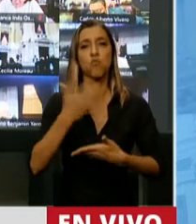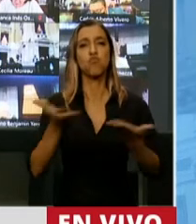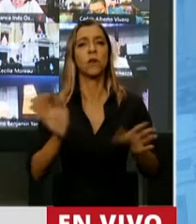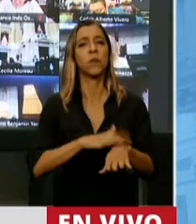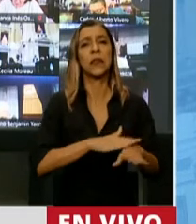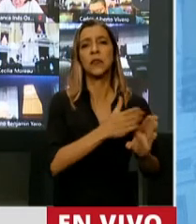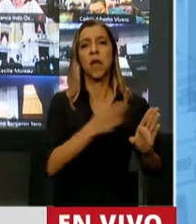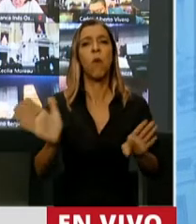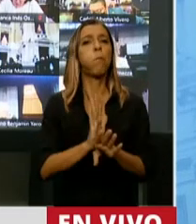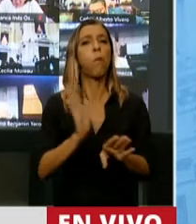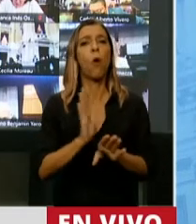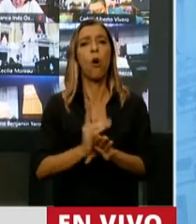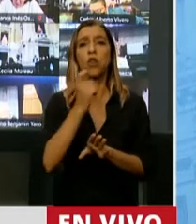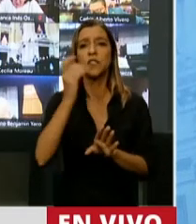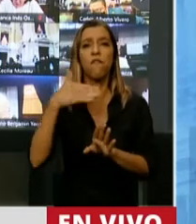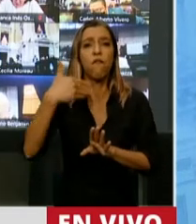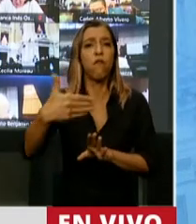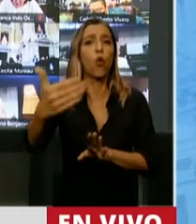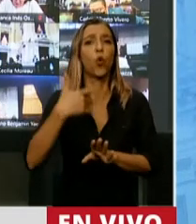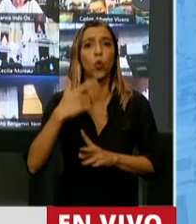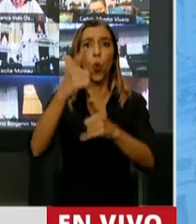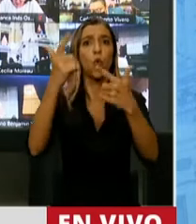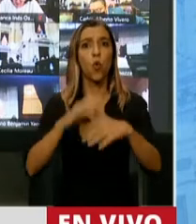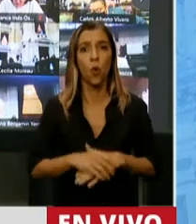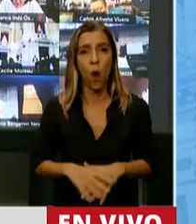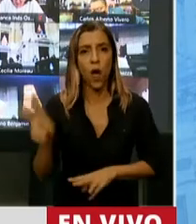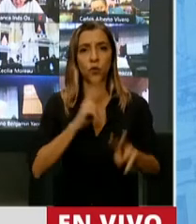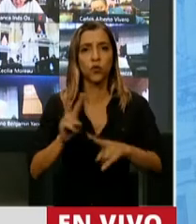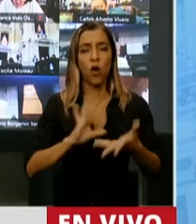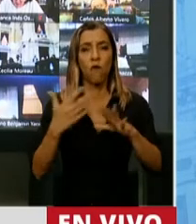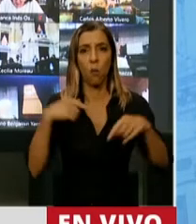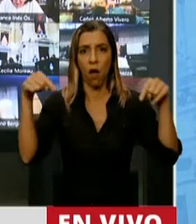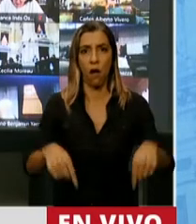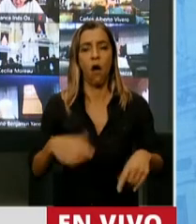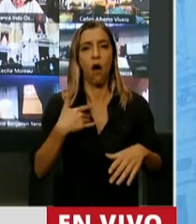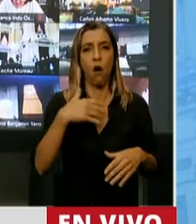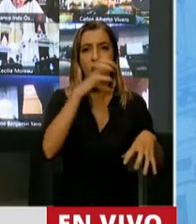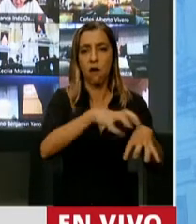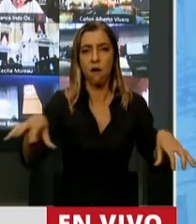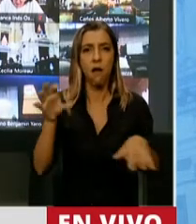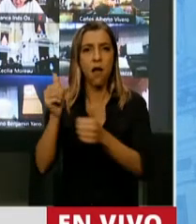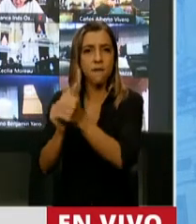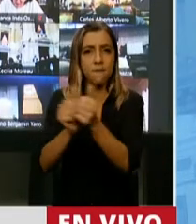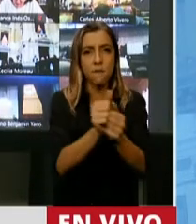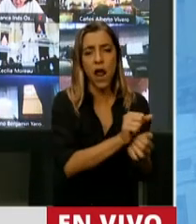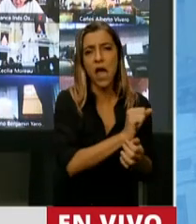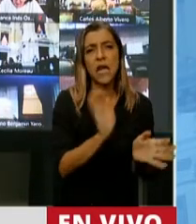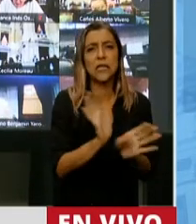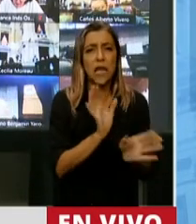no hubiese mañana, de manera temeraria. Expulsaron empresas,